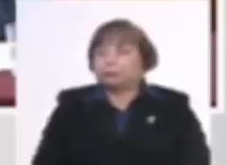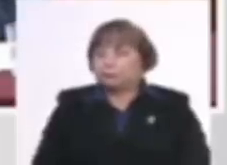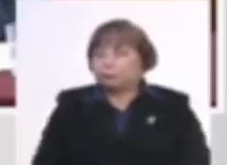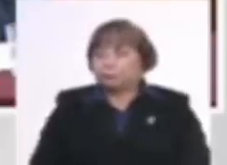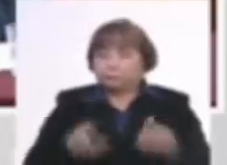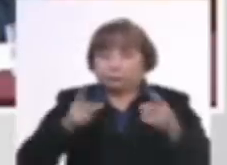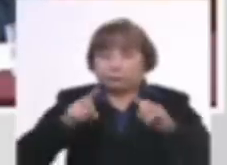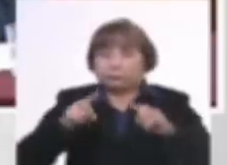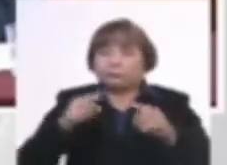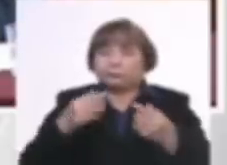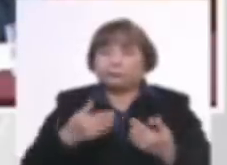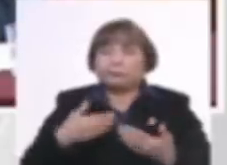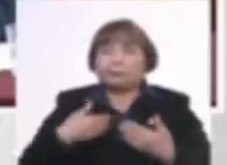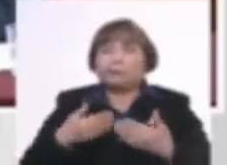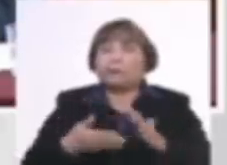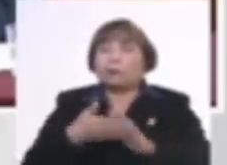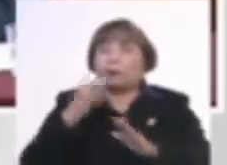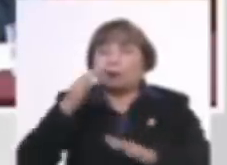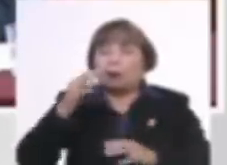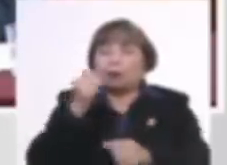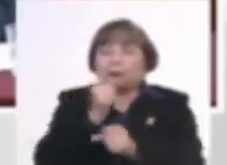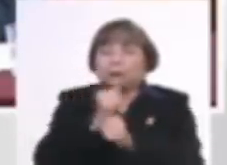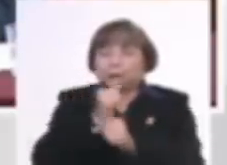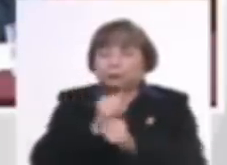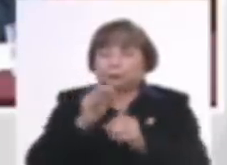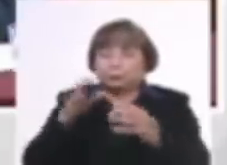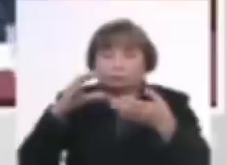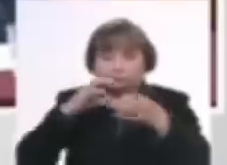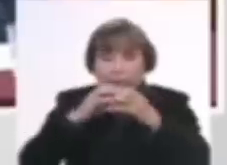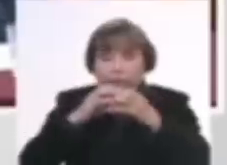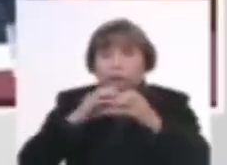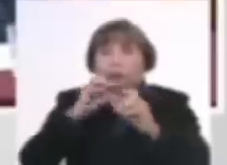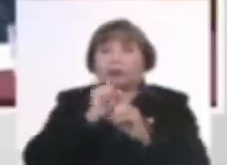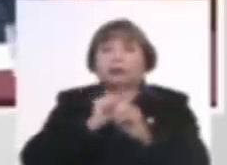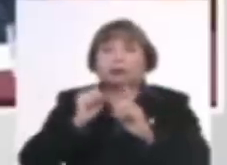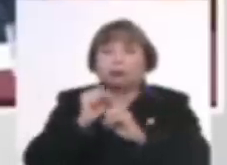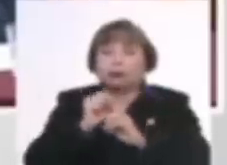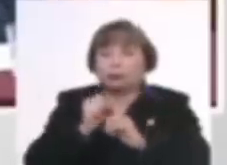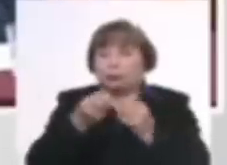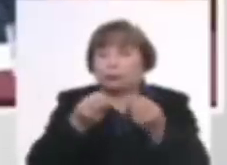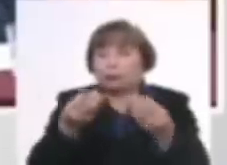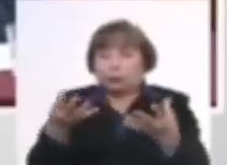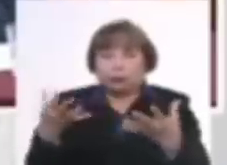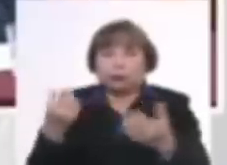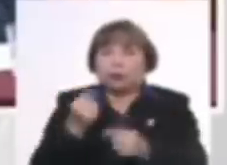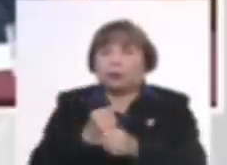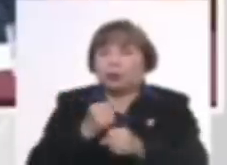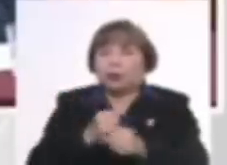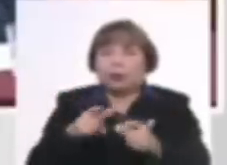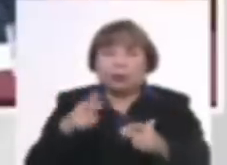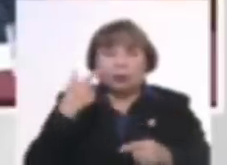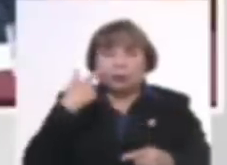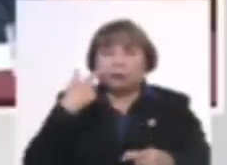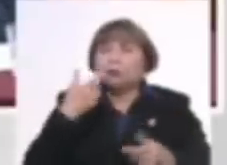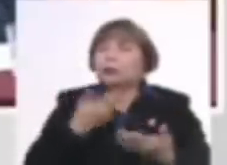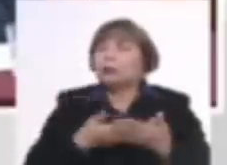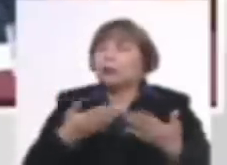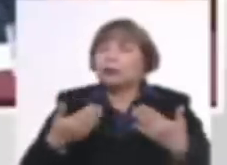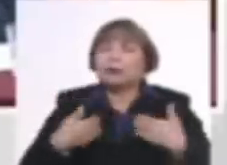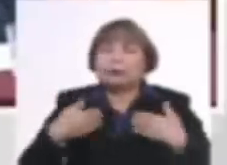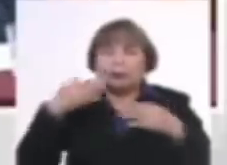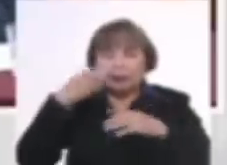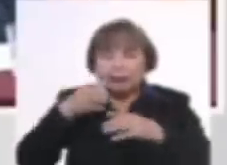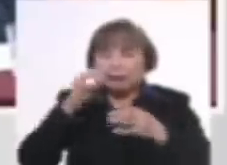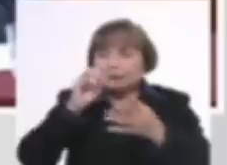Ajá. Y cuando yo voy, mi trabajo del componente social, que muchos que trabajan en eso lo conocen, consistía